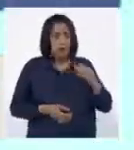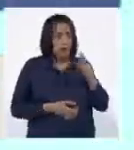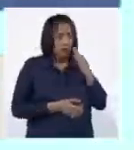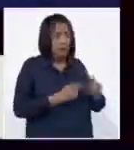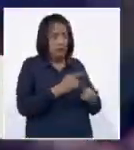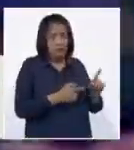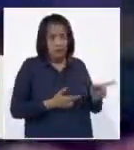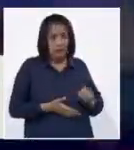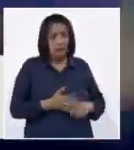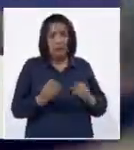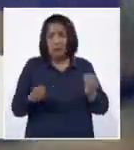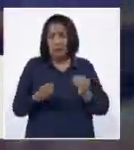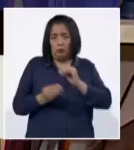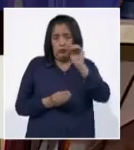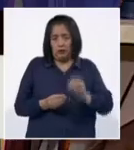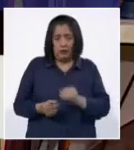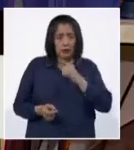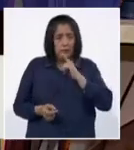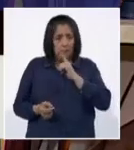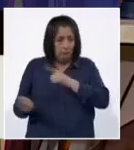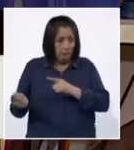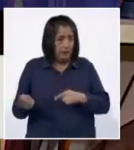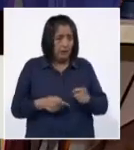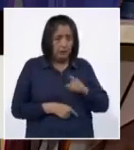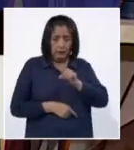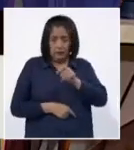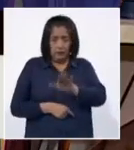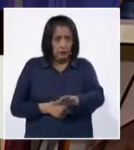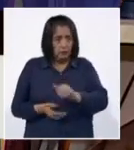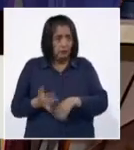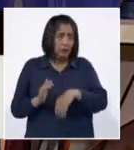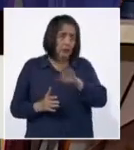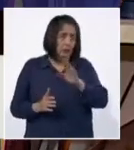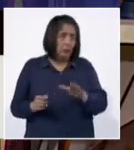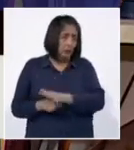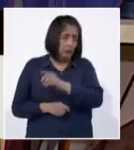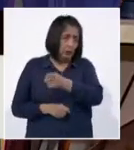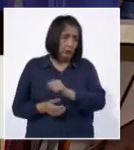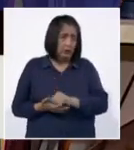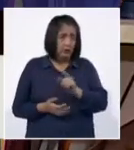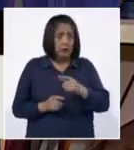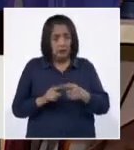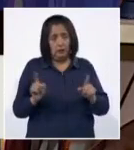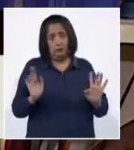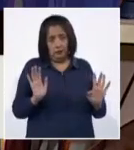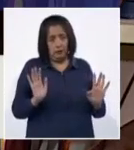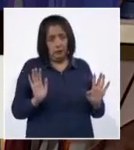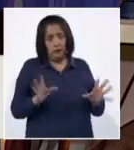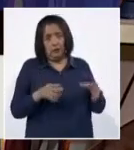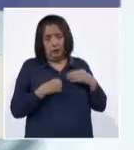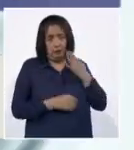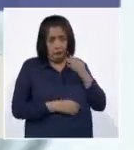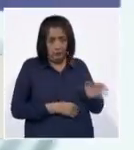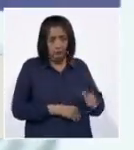la mitad, la proporción del papá frente a la necesidad del menor tiene que ser cubierta por él y esa diferencia la asume